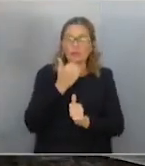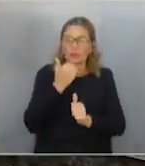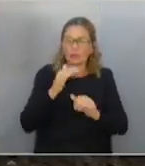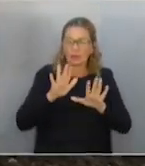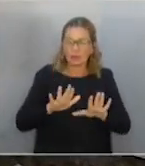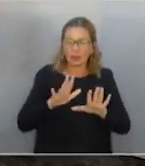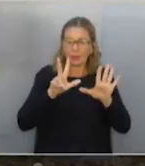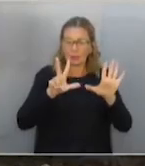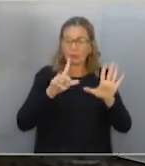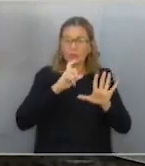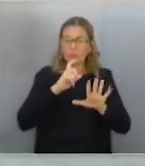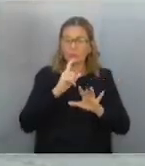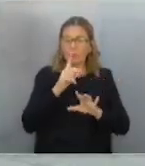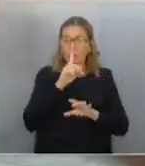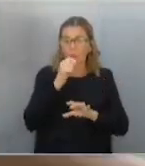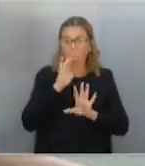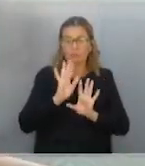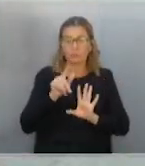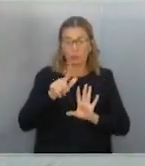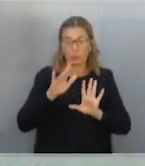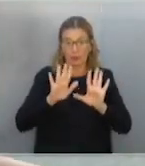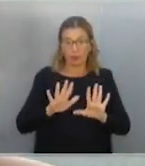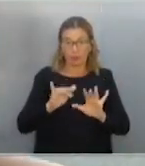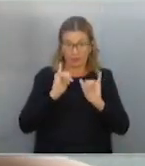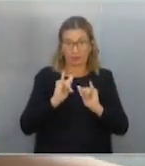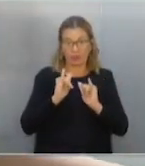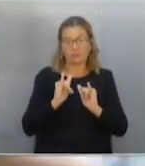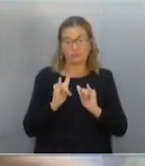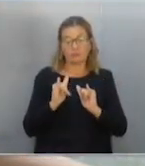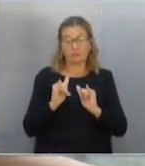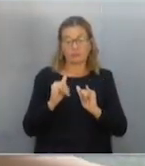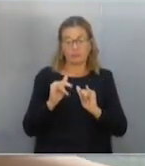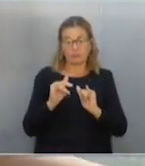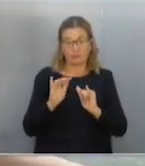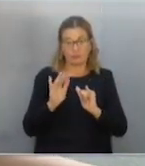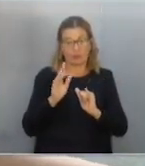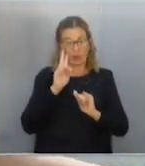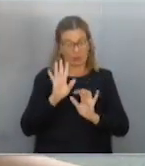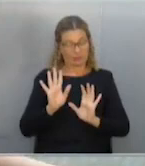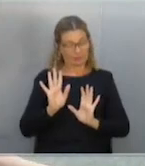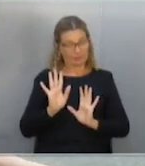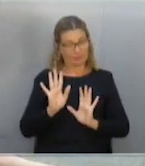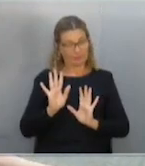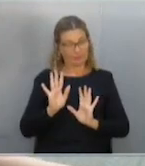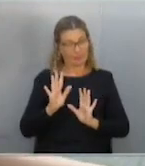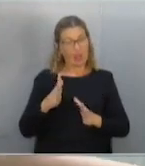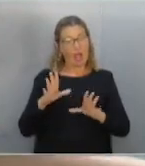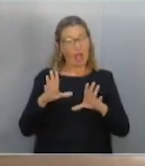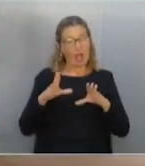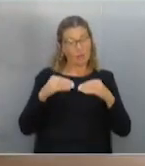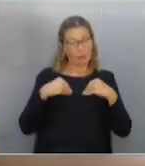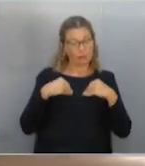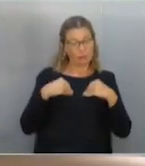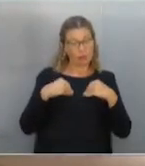el 8 de marzo, te lo juro. ¿Vos parás? Yo sí. O sea, va, a ver, adhiero, pero yo